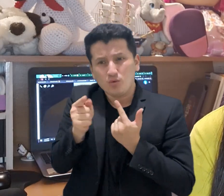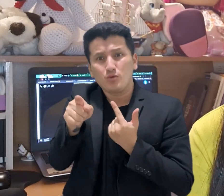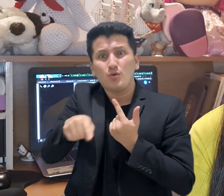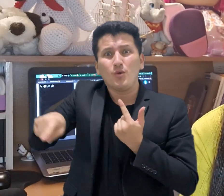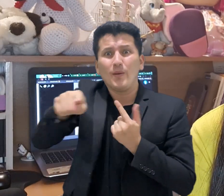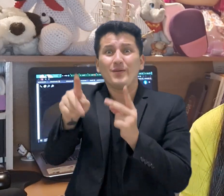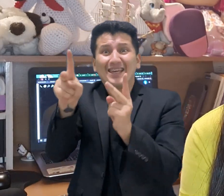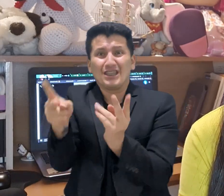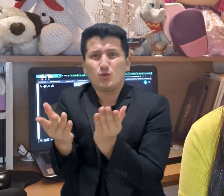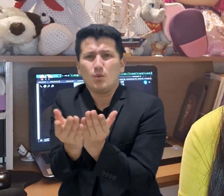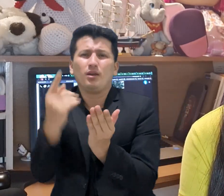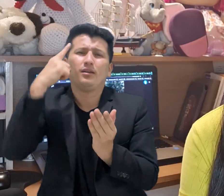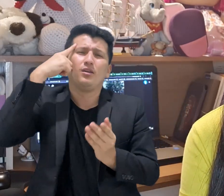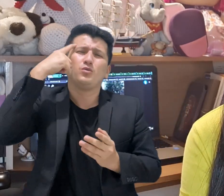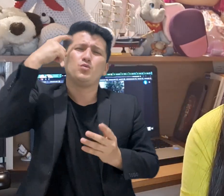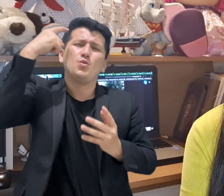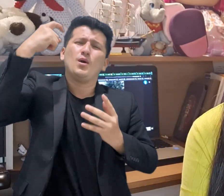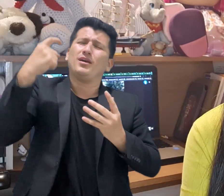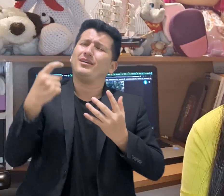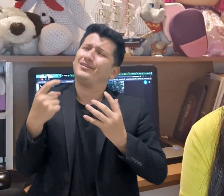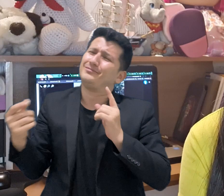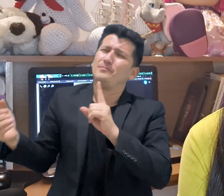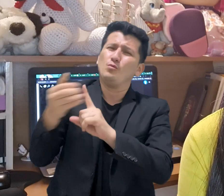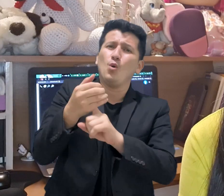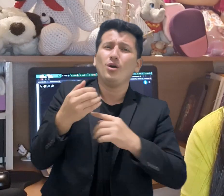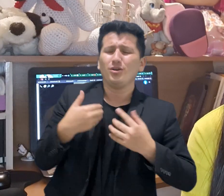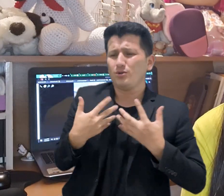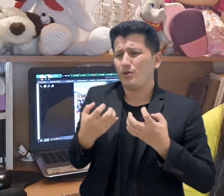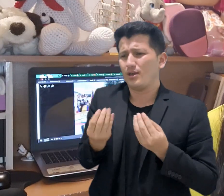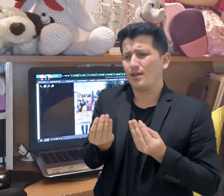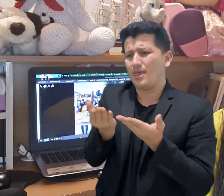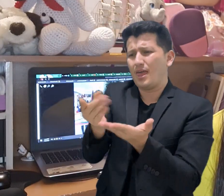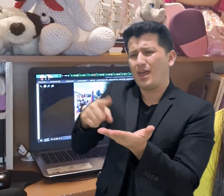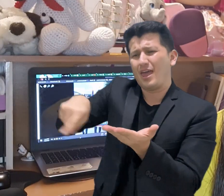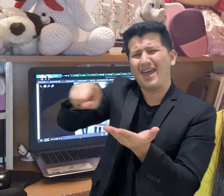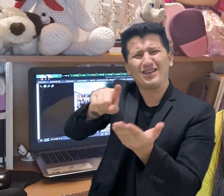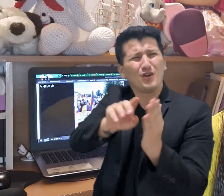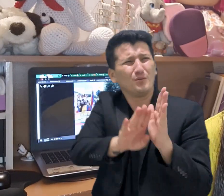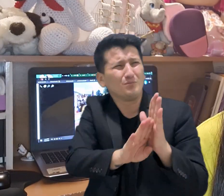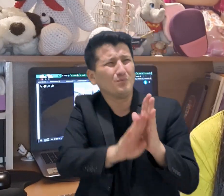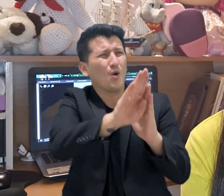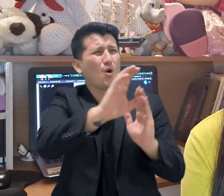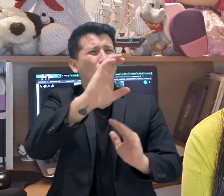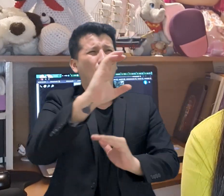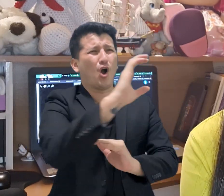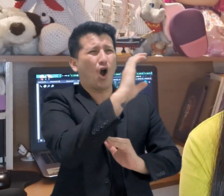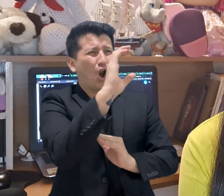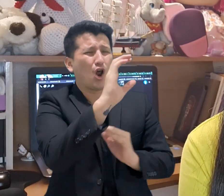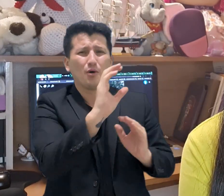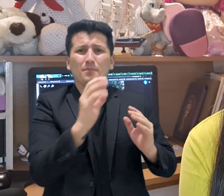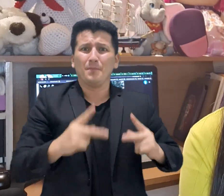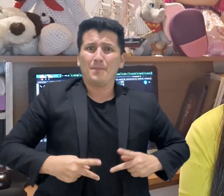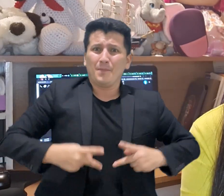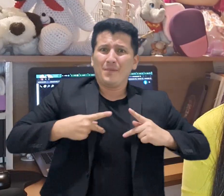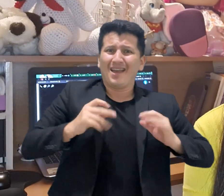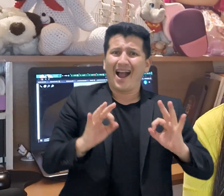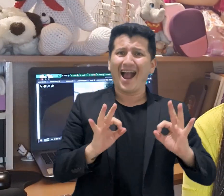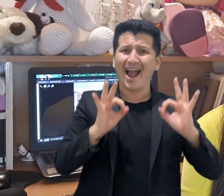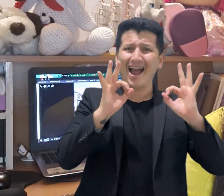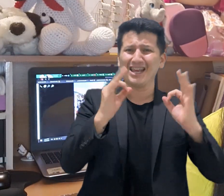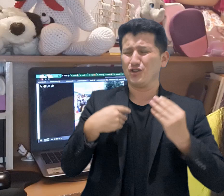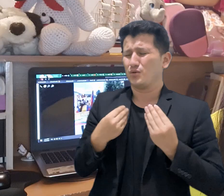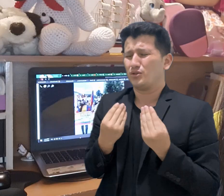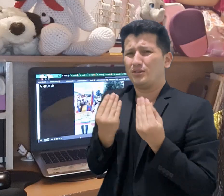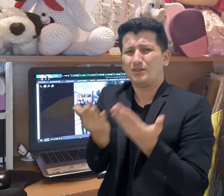y quiero que ellos disfruten de un mejor país y de una mayor calidad de vida, que